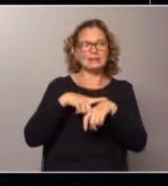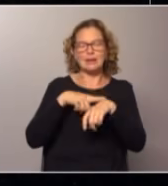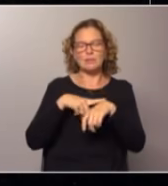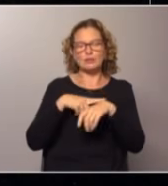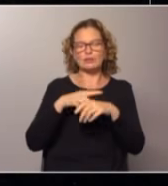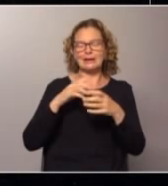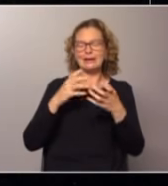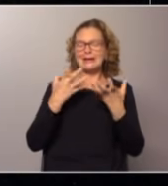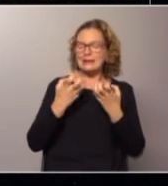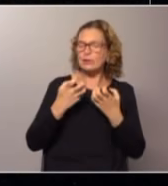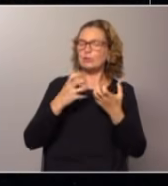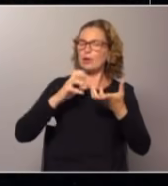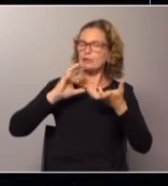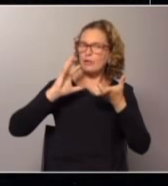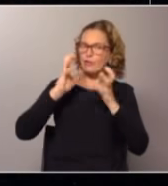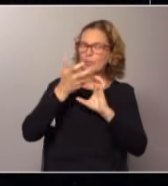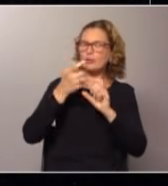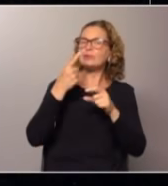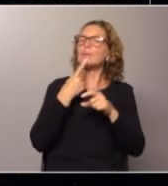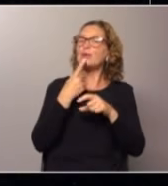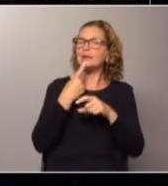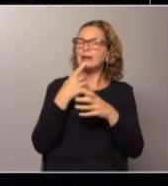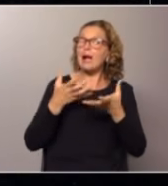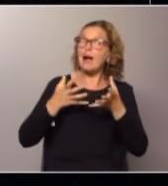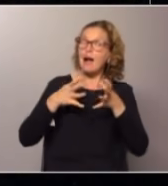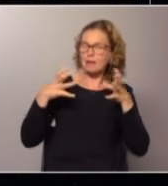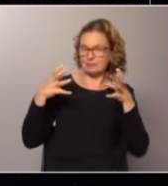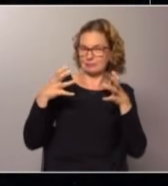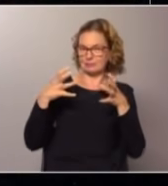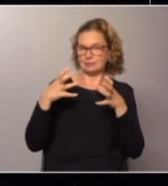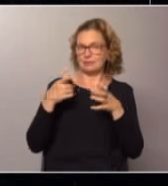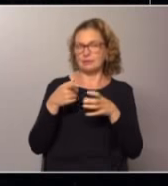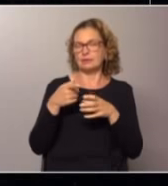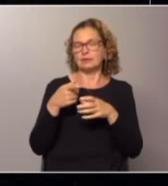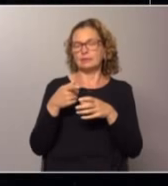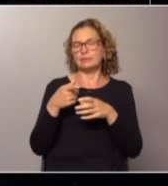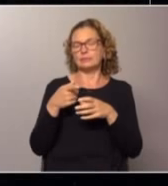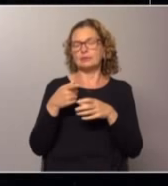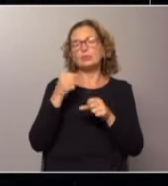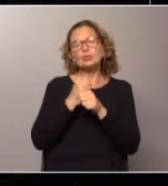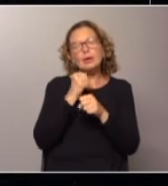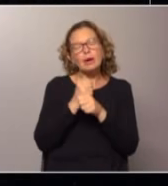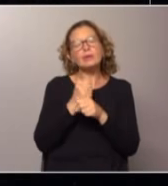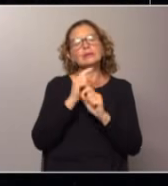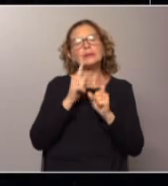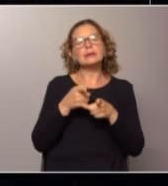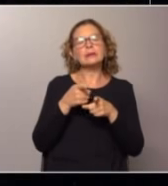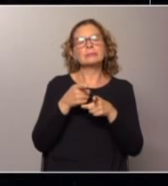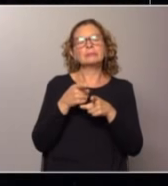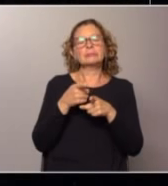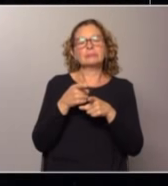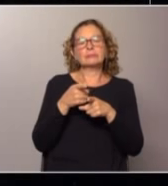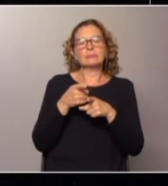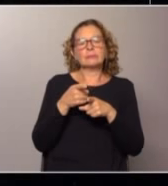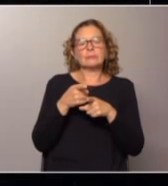una gran transformación radical de la política y en en tus trabajos este